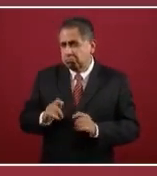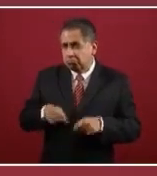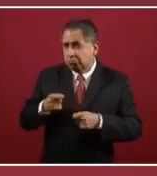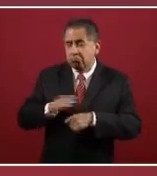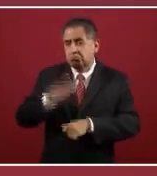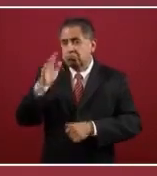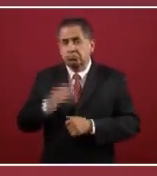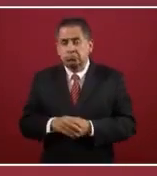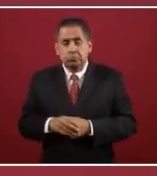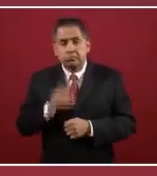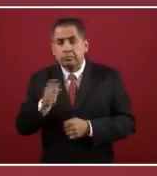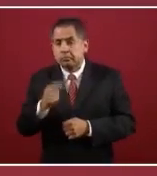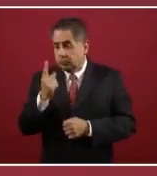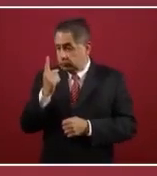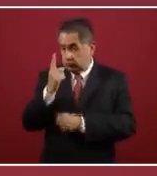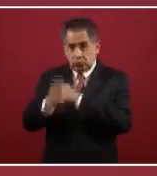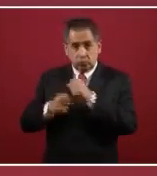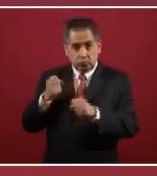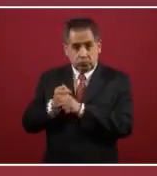en un año